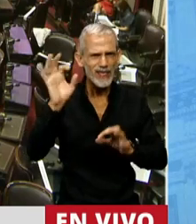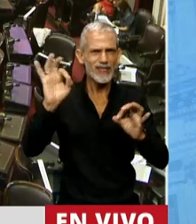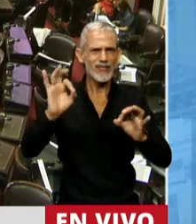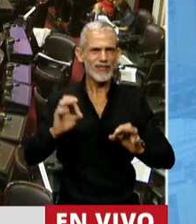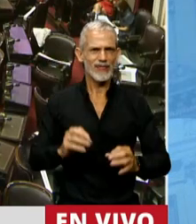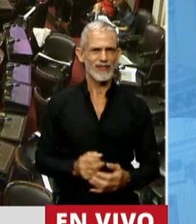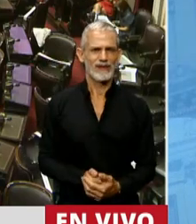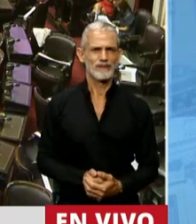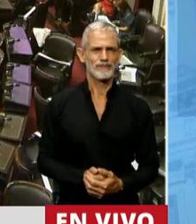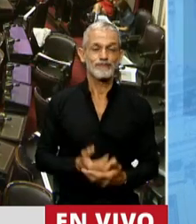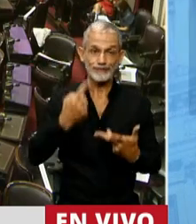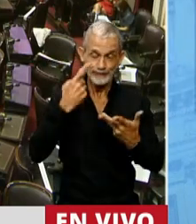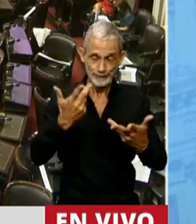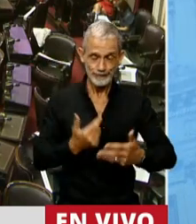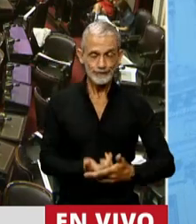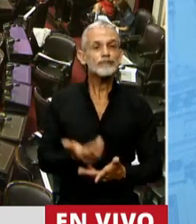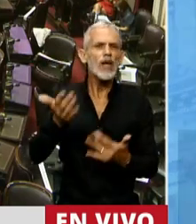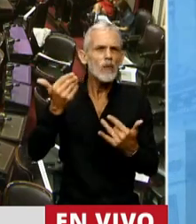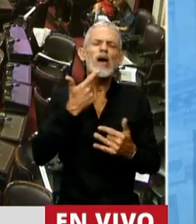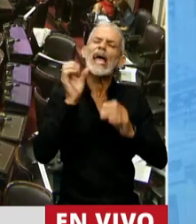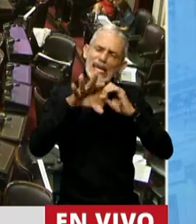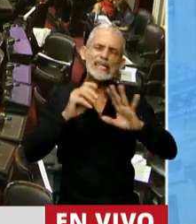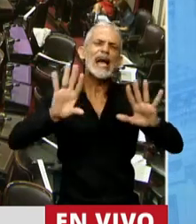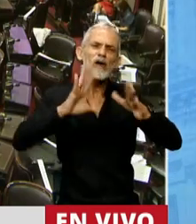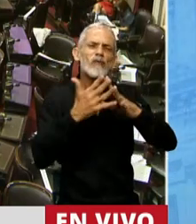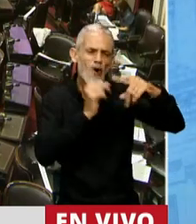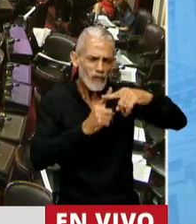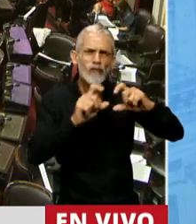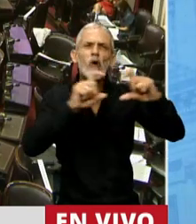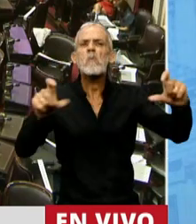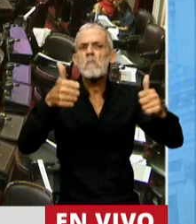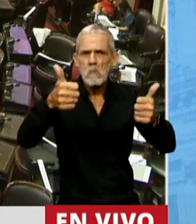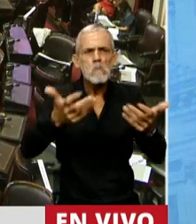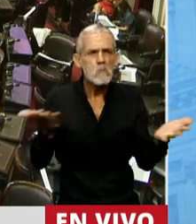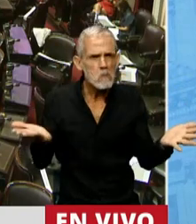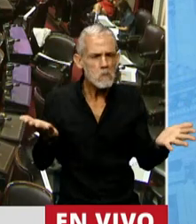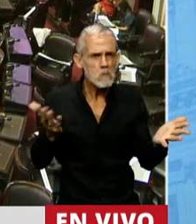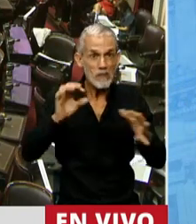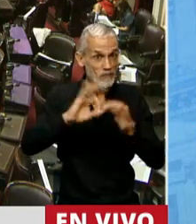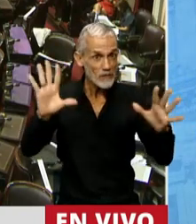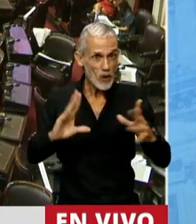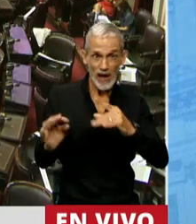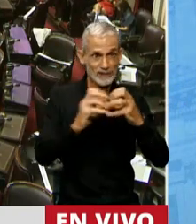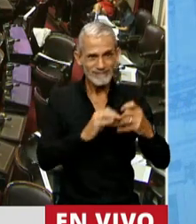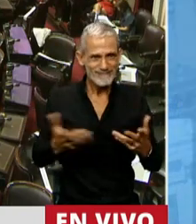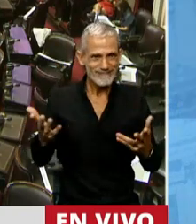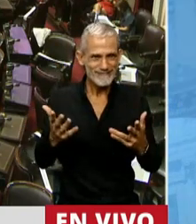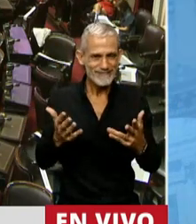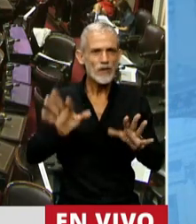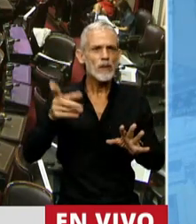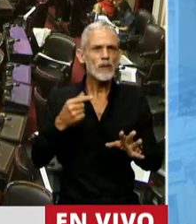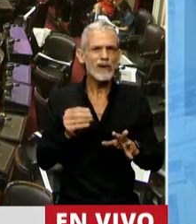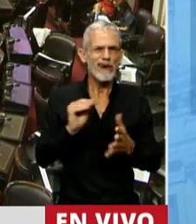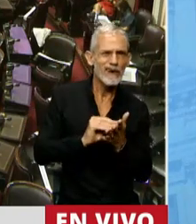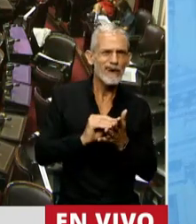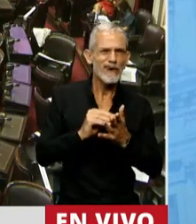Argentina. Mire, presidente, se puede criticar la fórmula y eso forma parte del debate democrático. Ahora, tratar de instalar